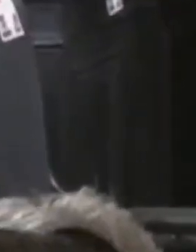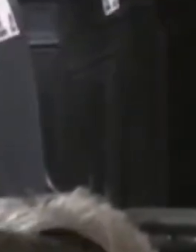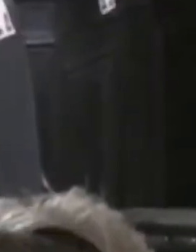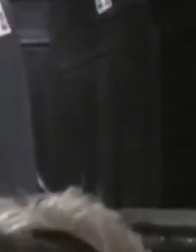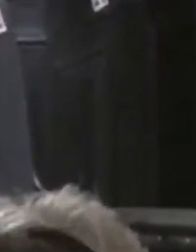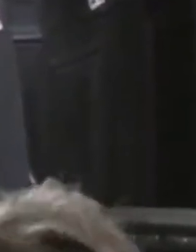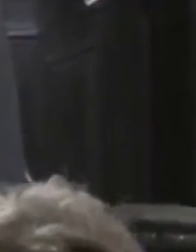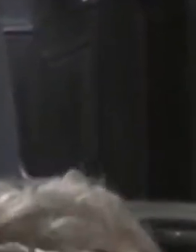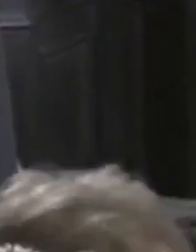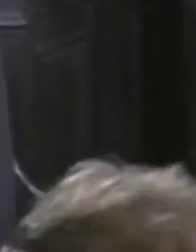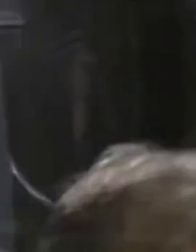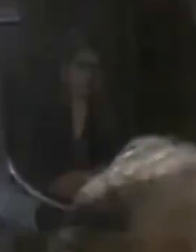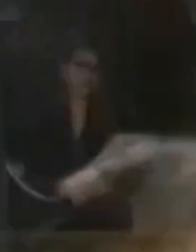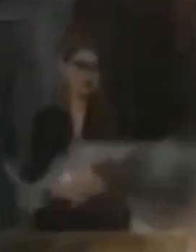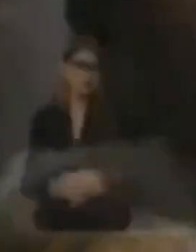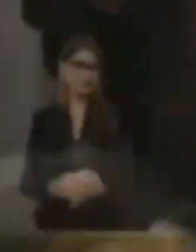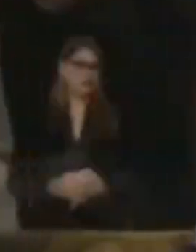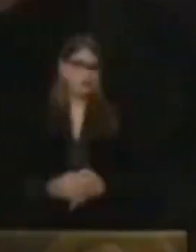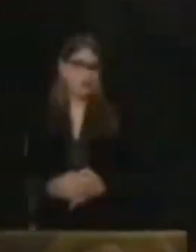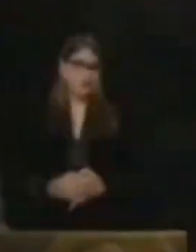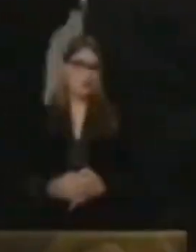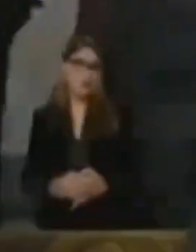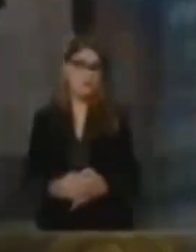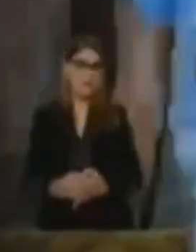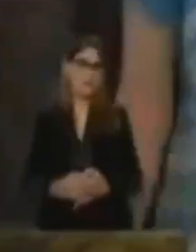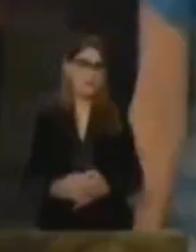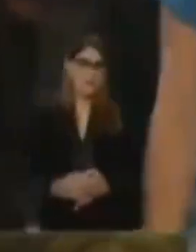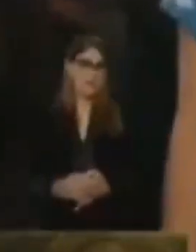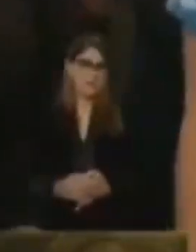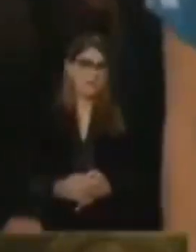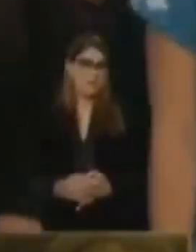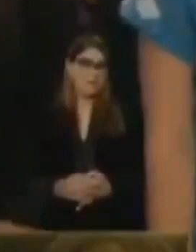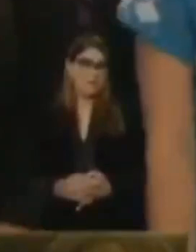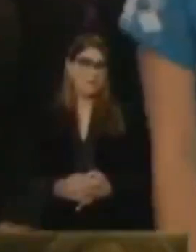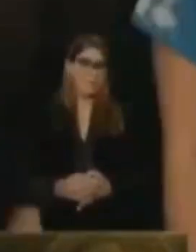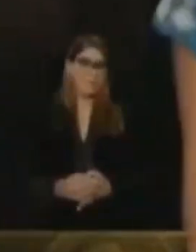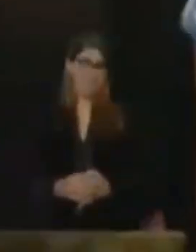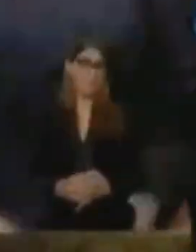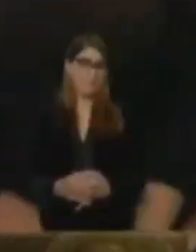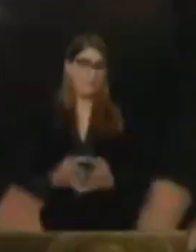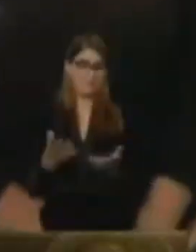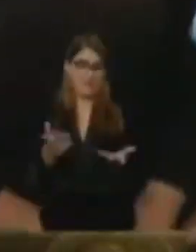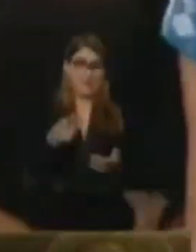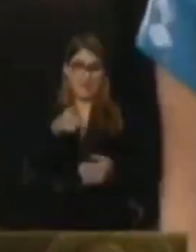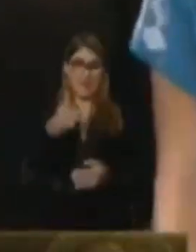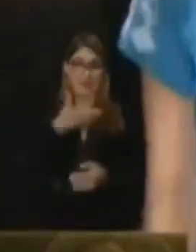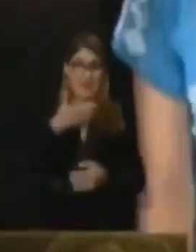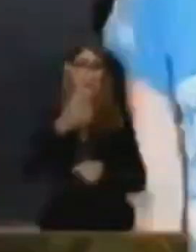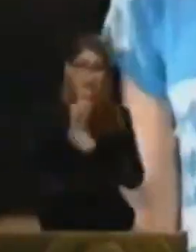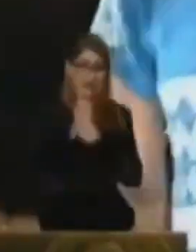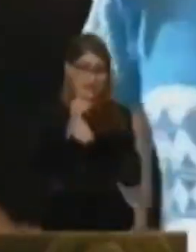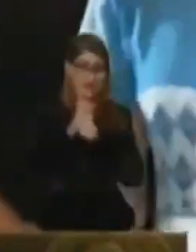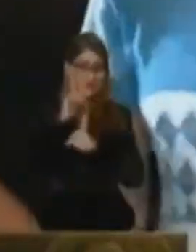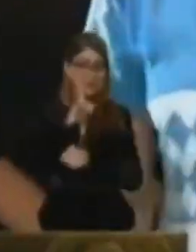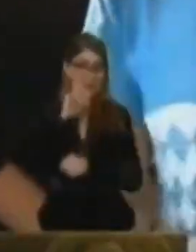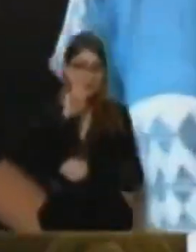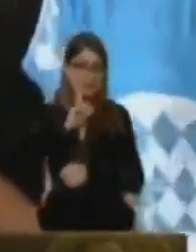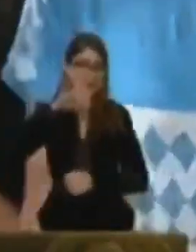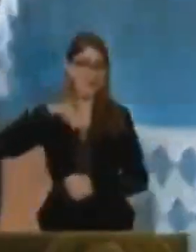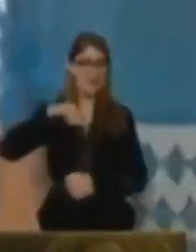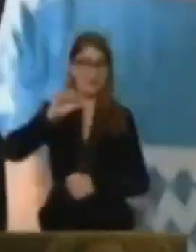de doña Elena Poniatowska. Ahí al fondo podemos observar la investigadora Marta Lamas. Aquí imágenes de lo